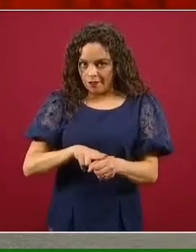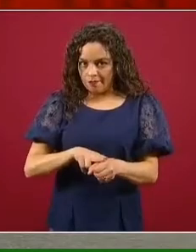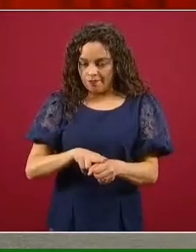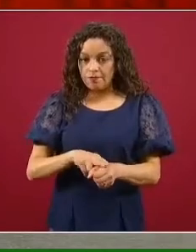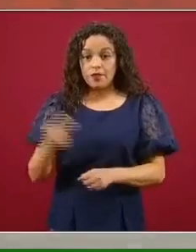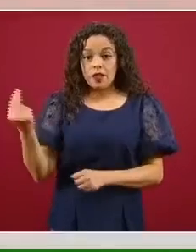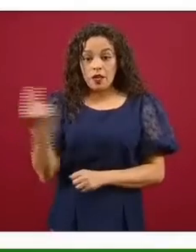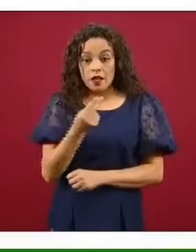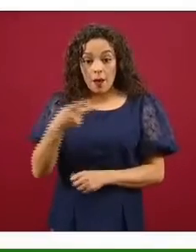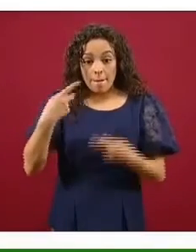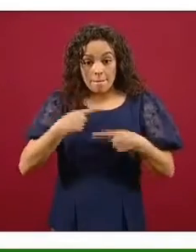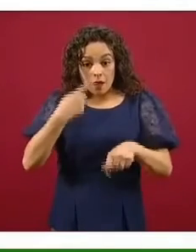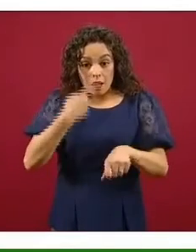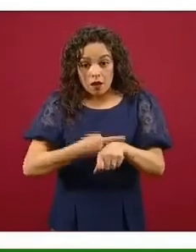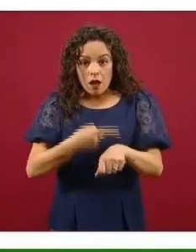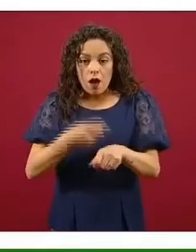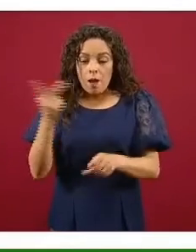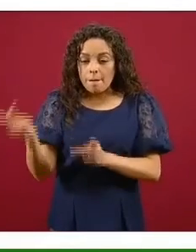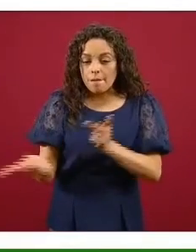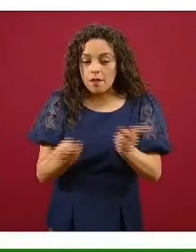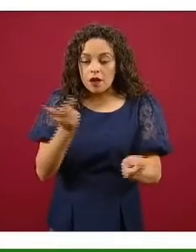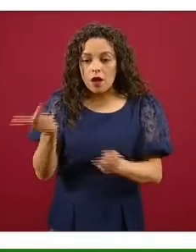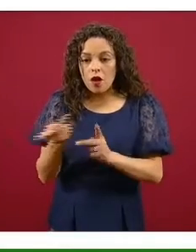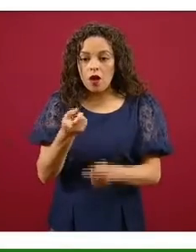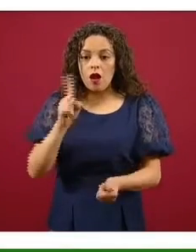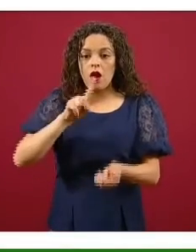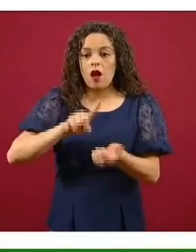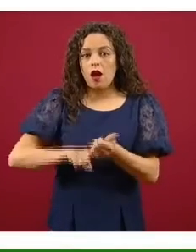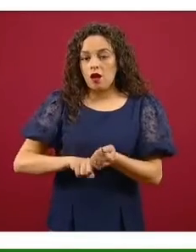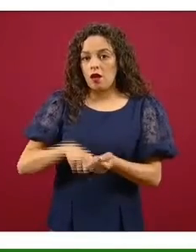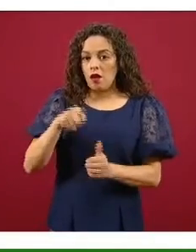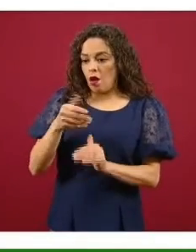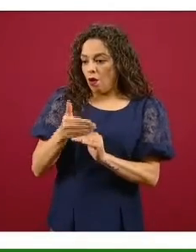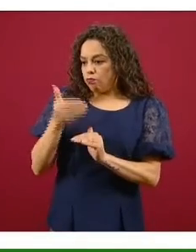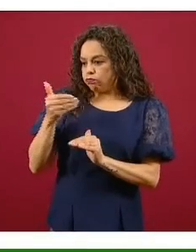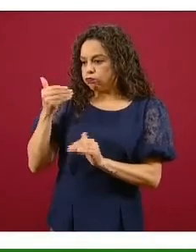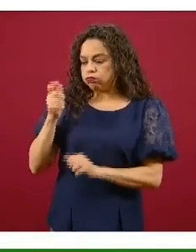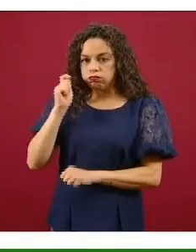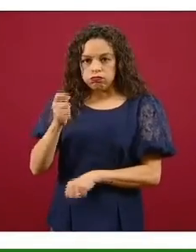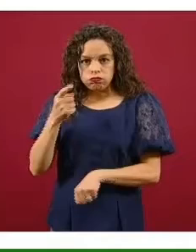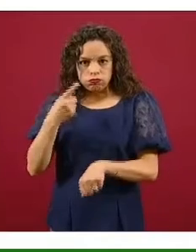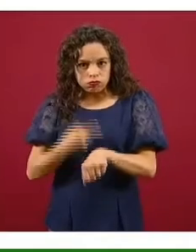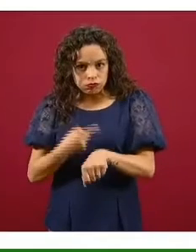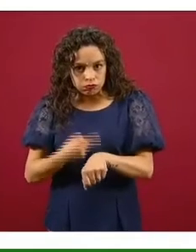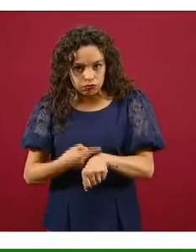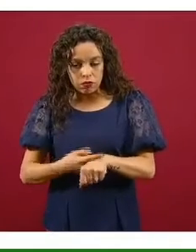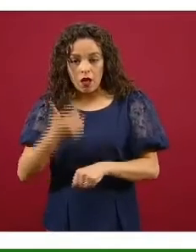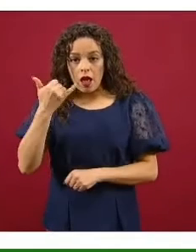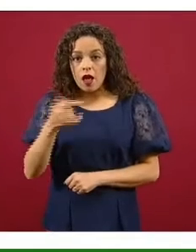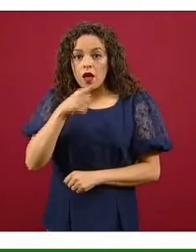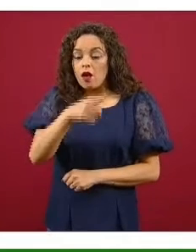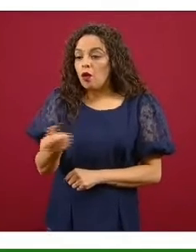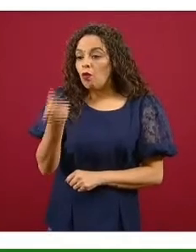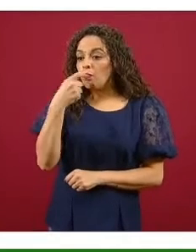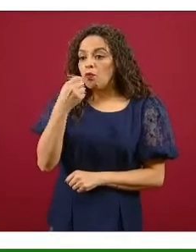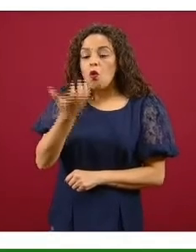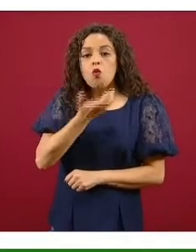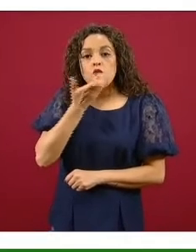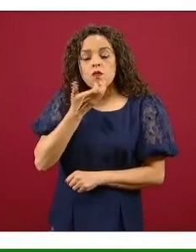Interrogar a los pacientes sobre antecedentes patológicos y el uso de fármacos cotidianos que está